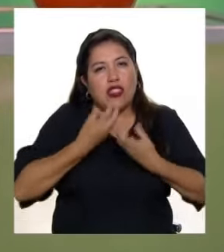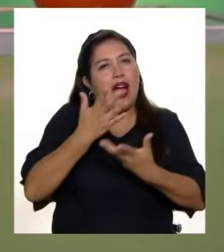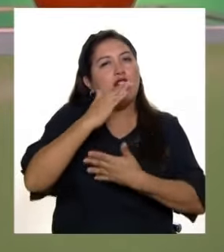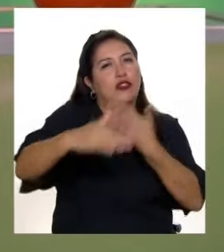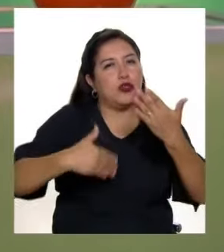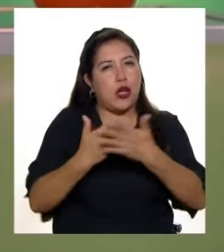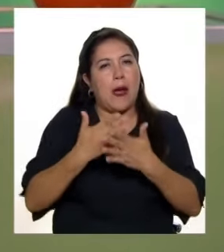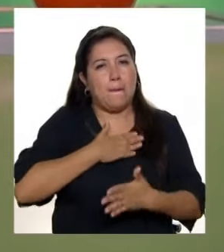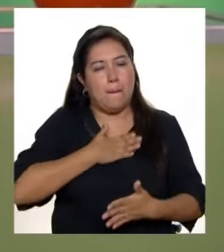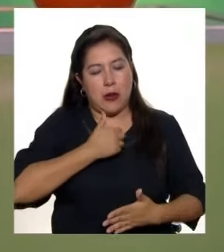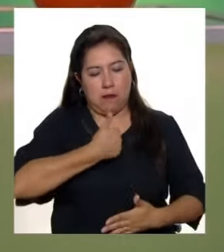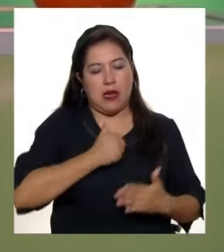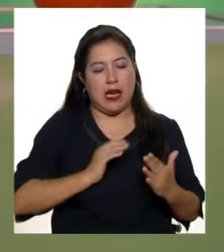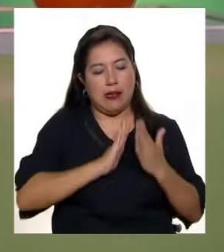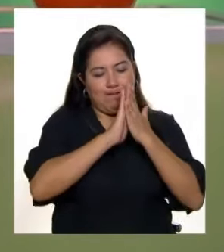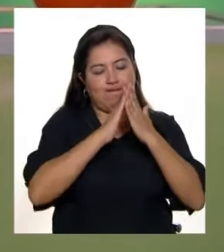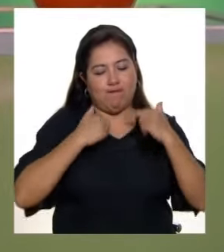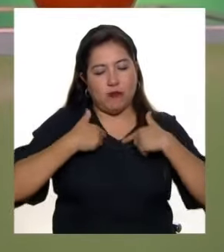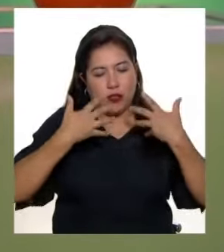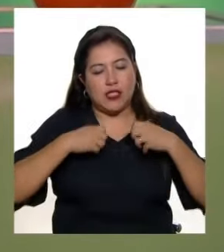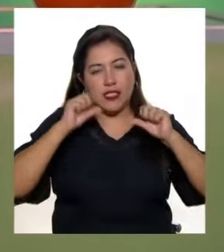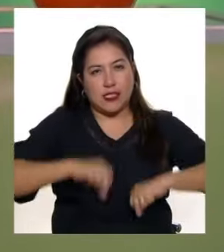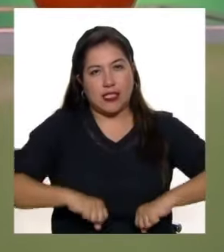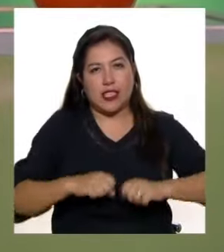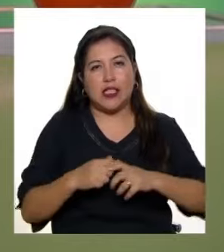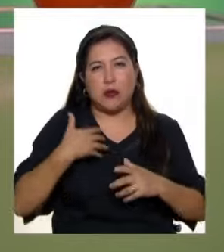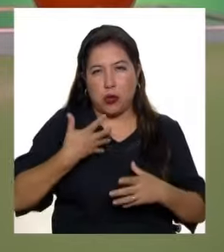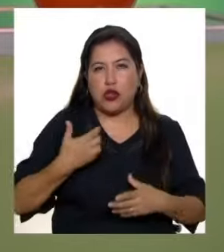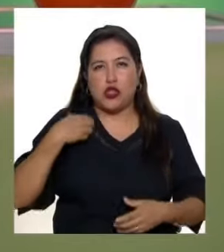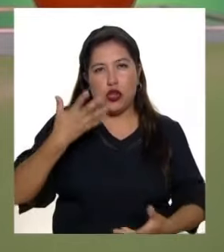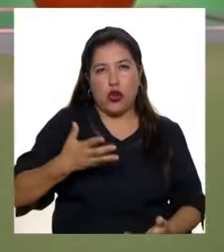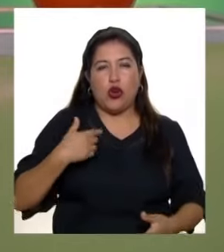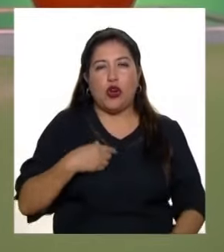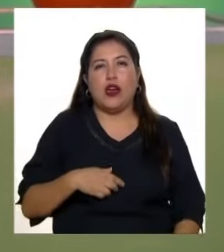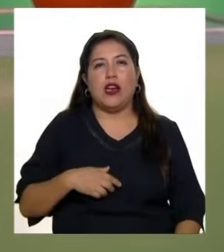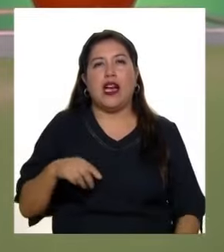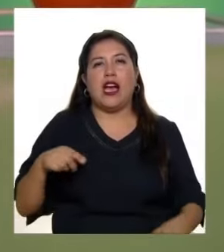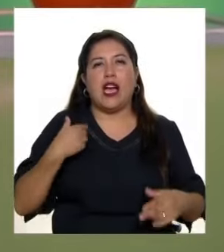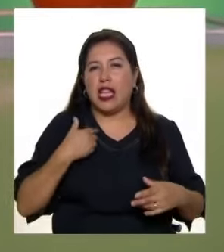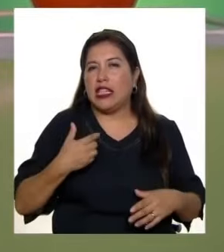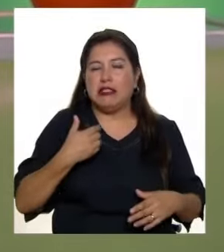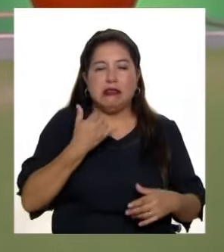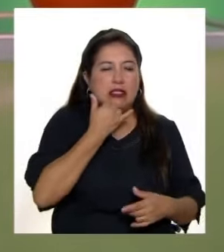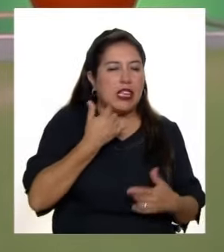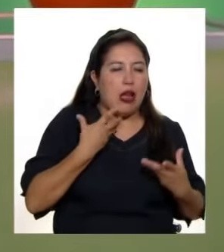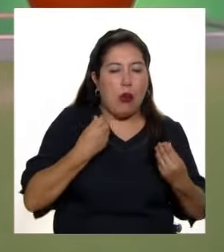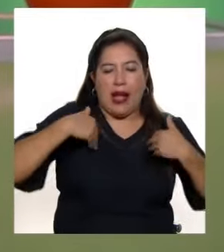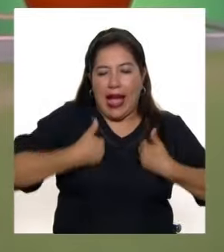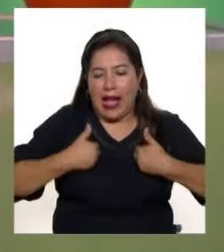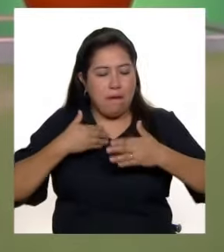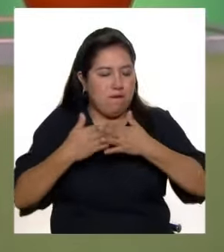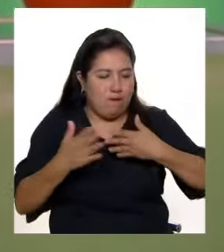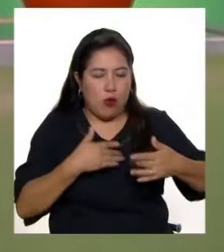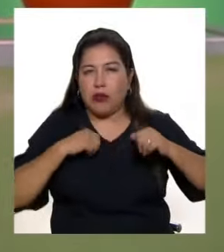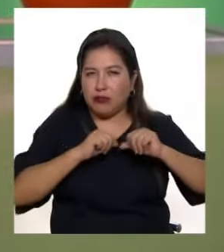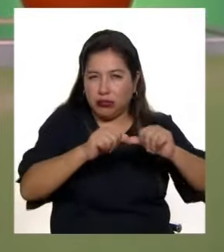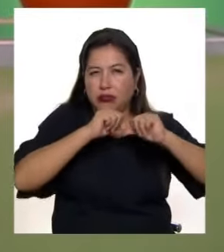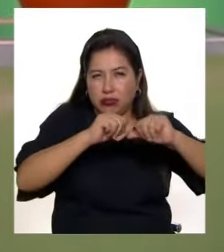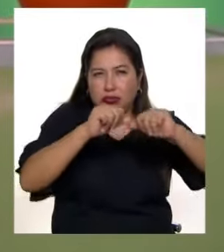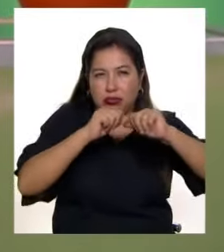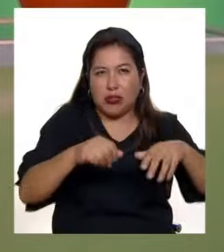ese reto a uno mismo, ¿no? Entonces, por eso me estoy sacando la mugre. A veces me choco con pequeñas cosas que pueden chocar, que